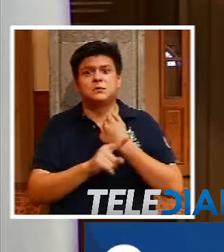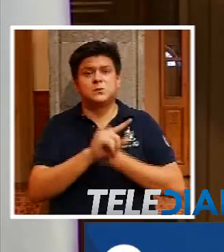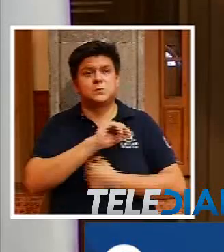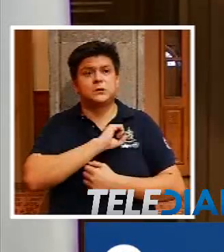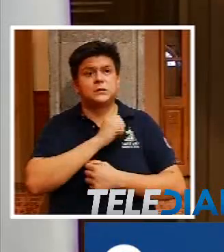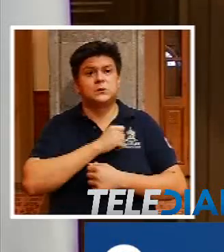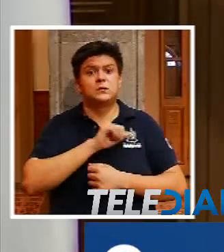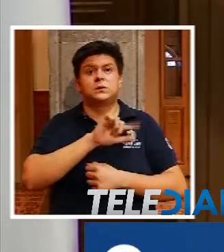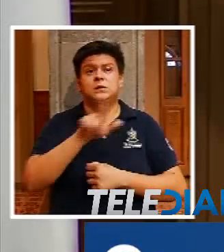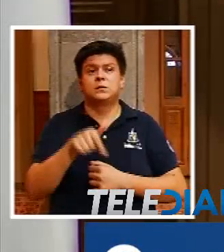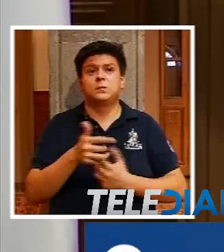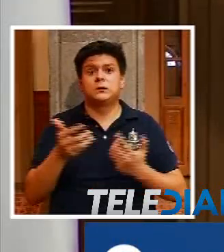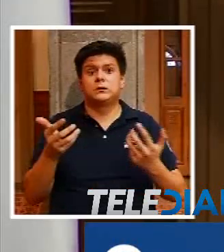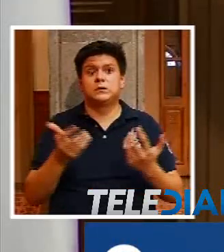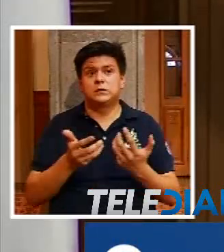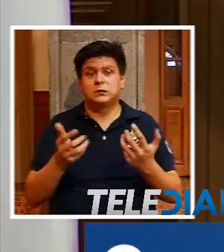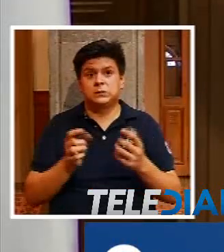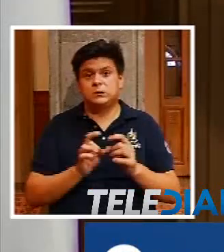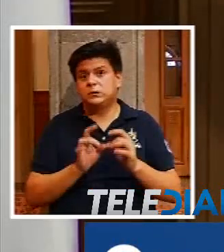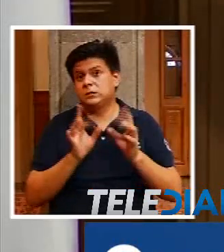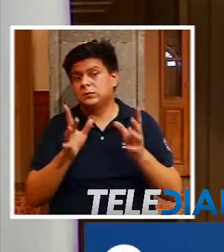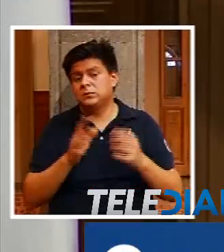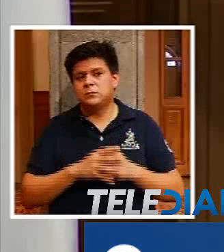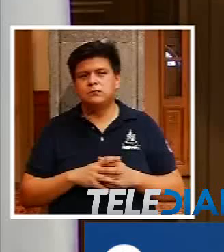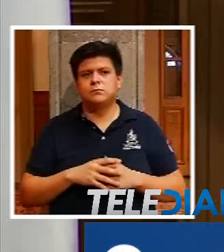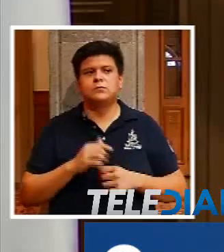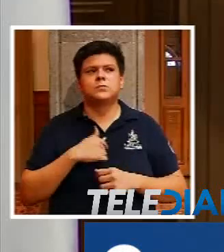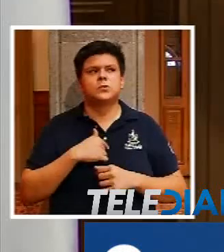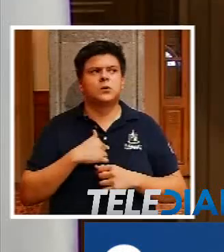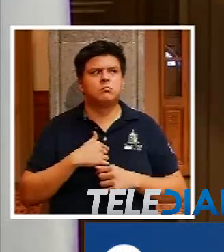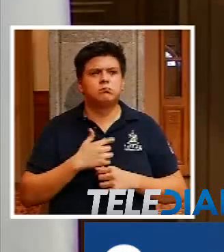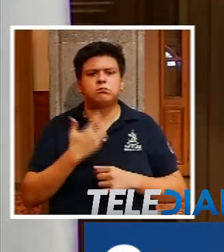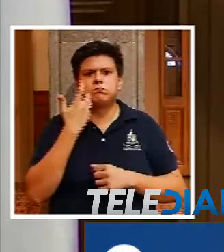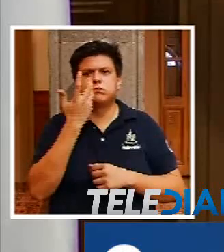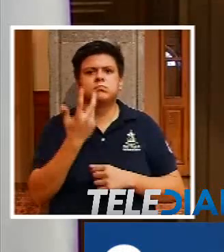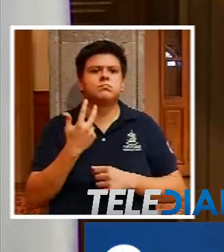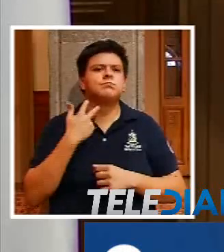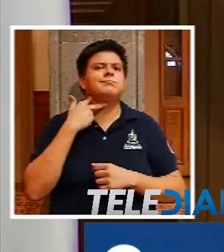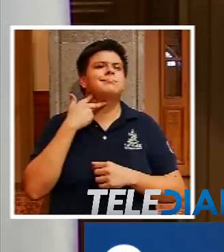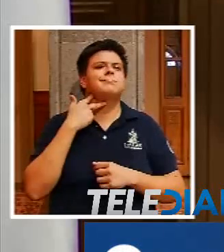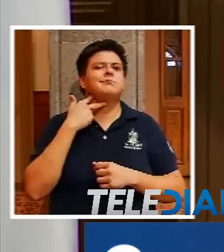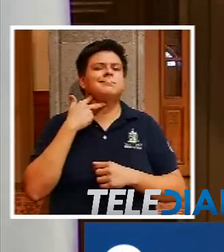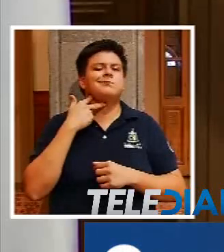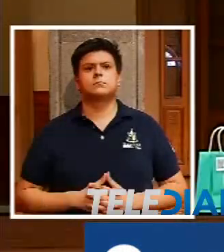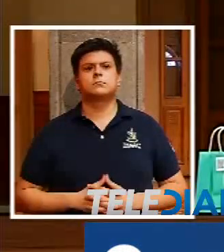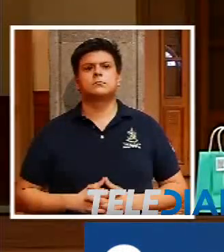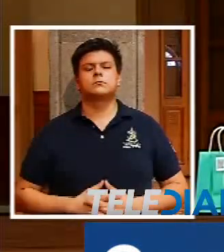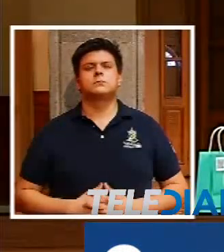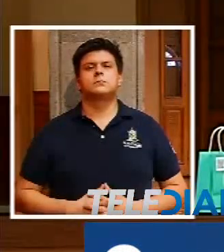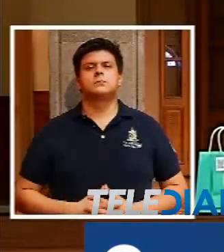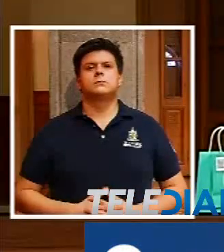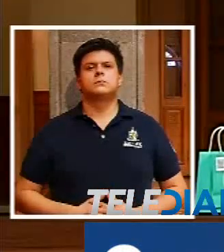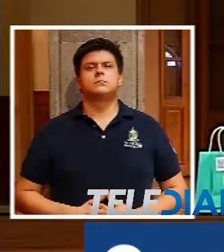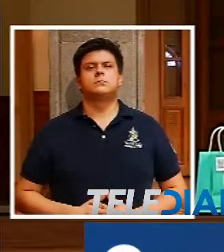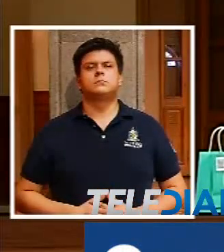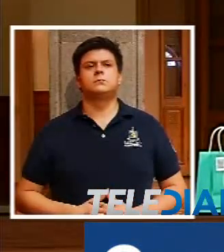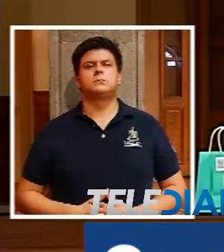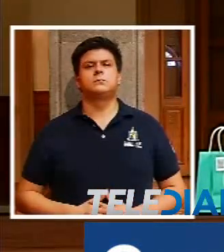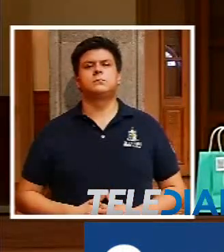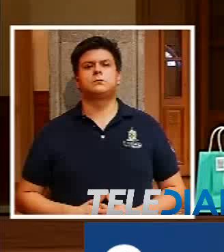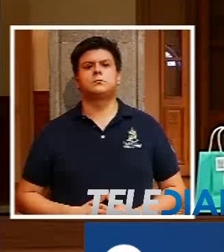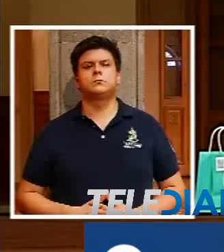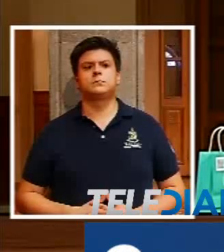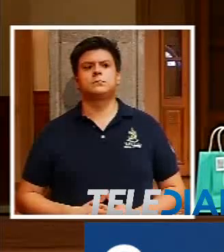la acción, es decir, finalmente realizar un acto que atente contra su vida. Junto a Maritza